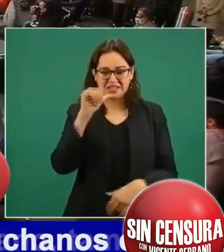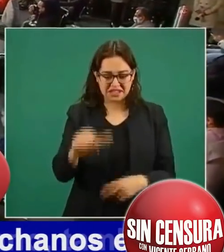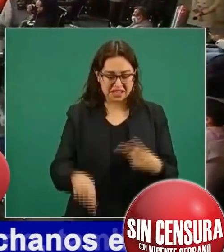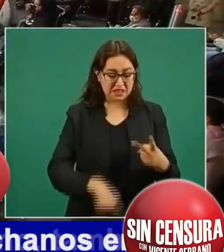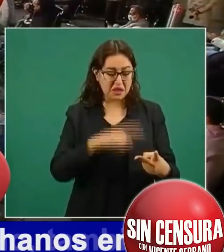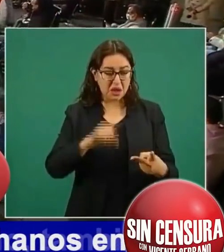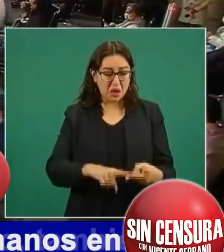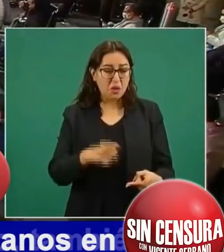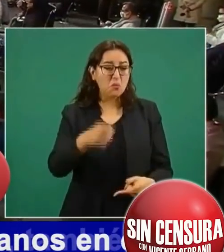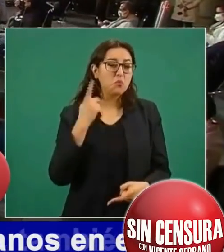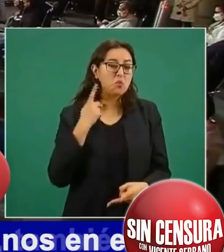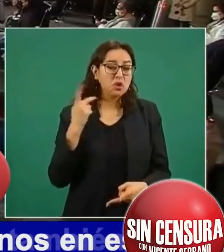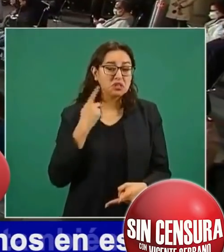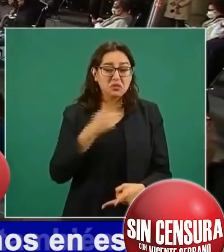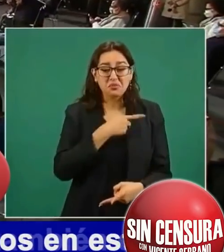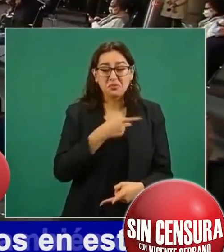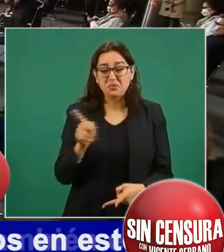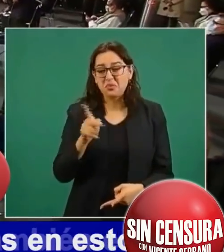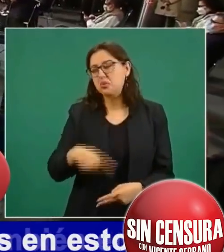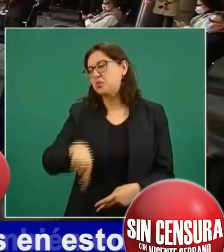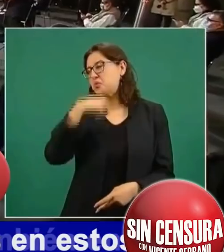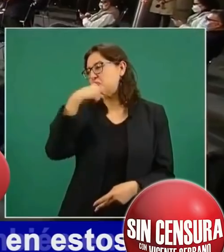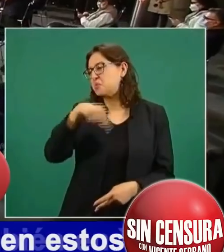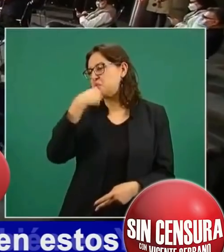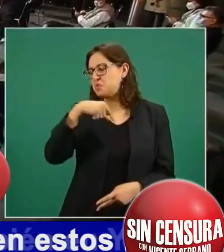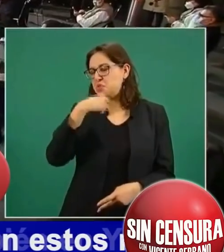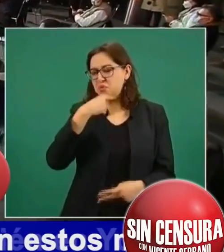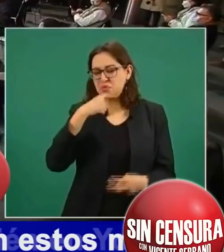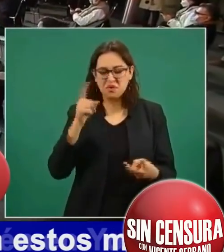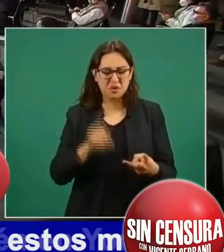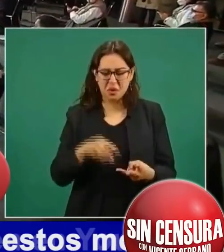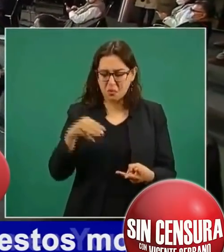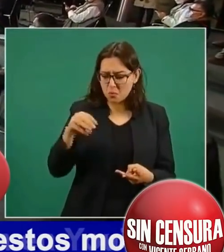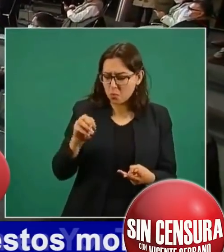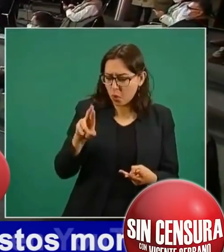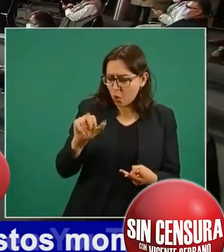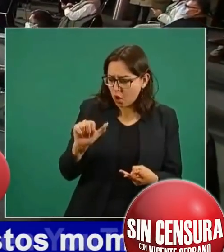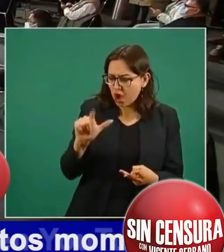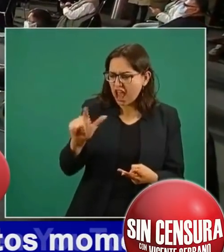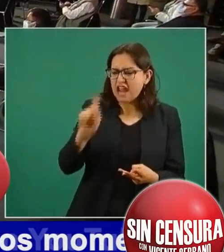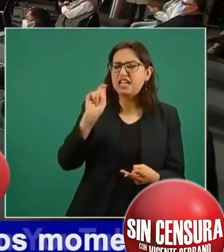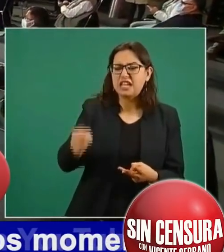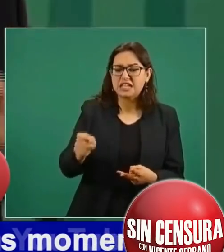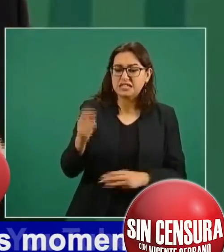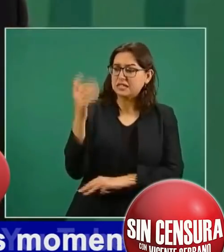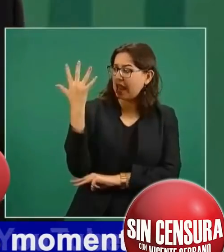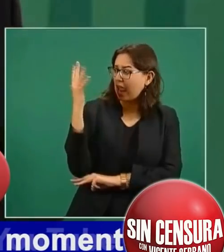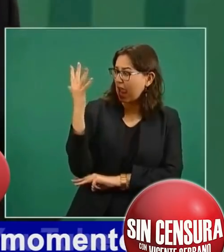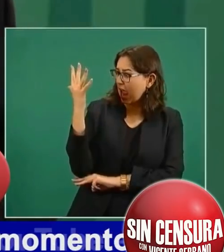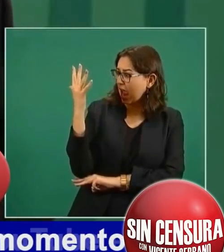político, la moral es un árbol que da moras y sirve para pura.